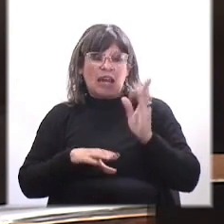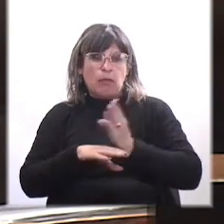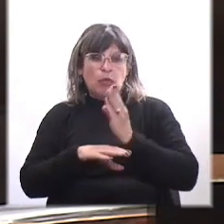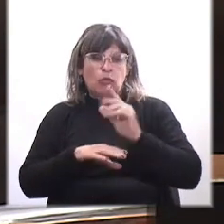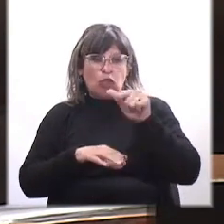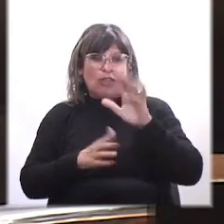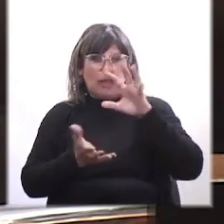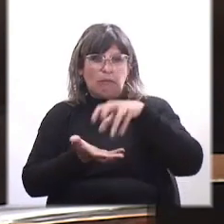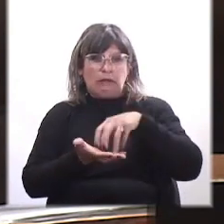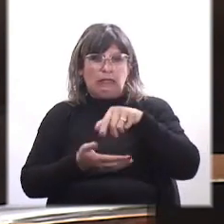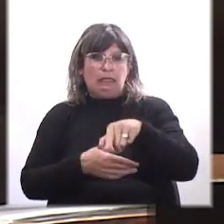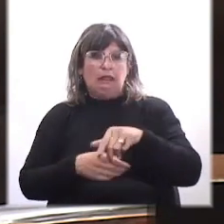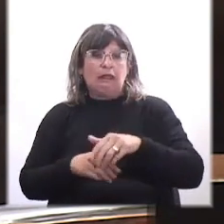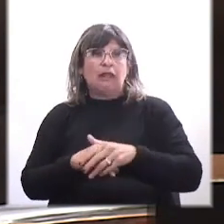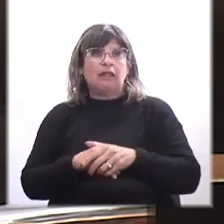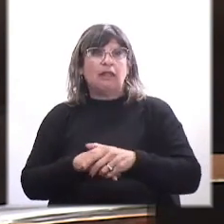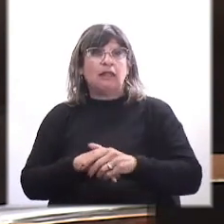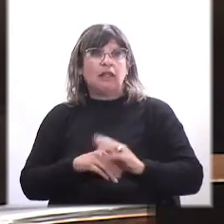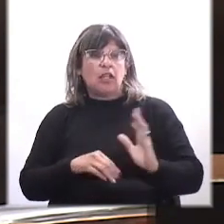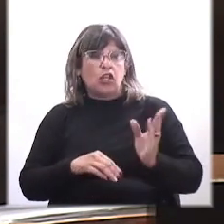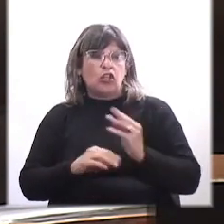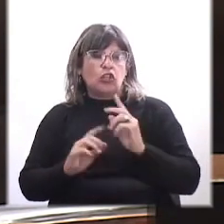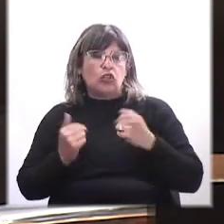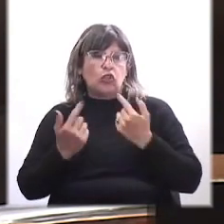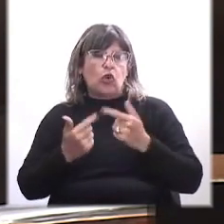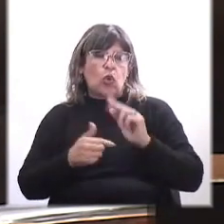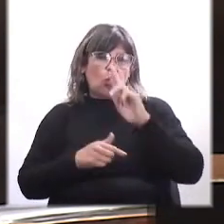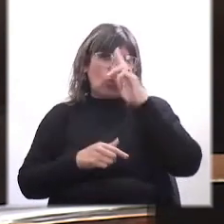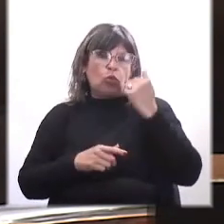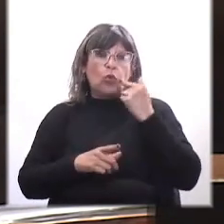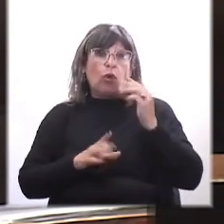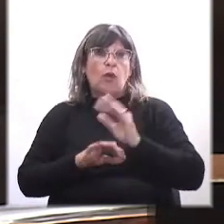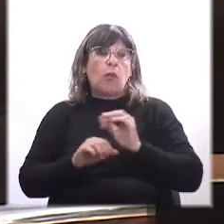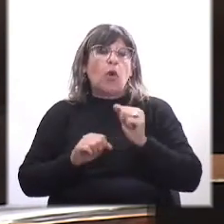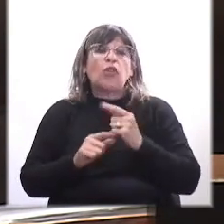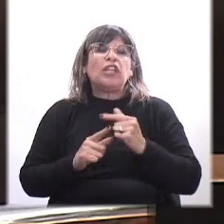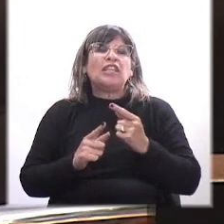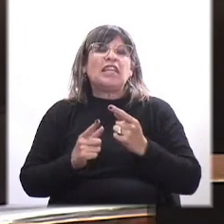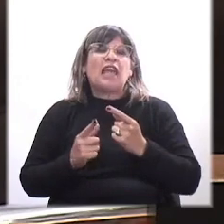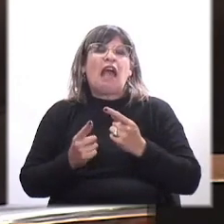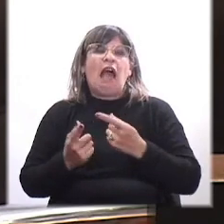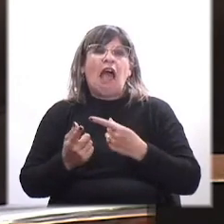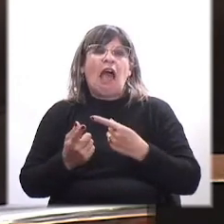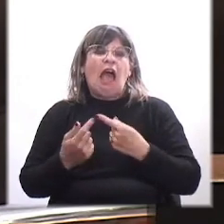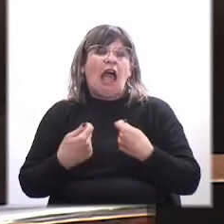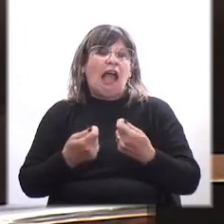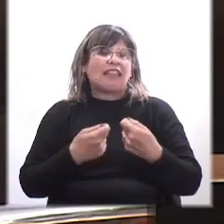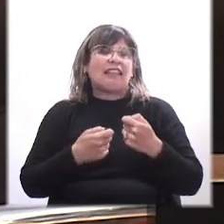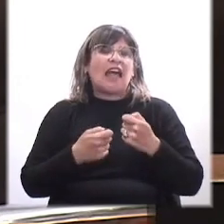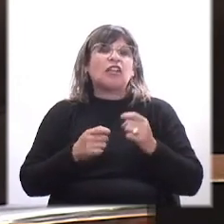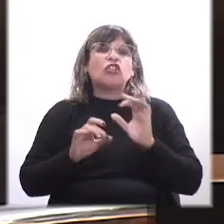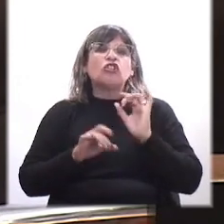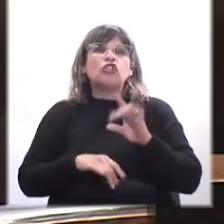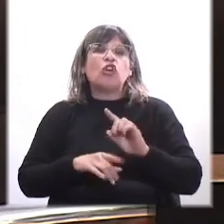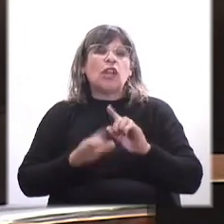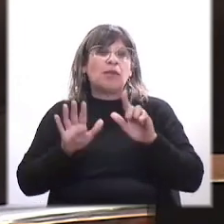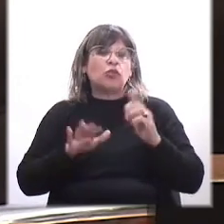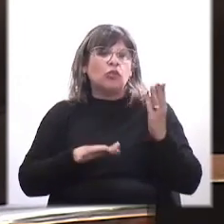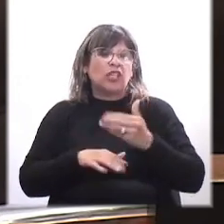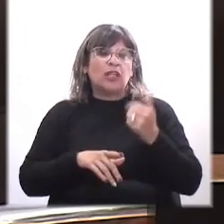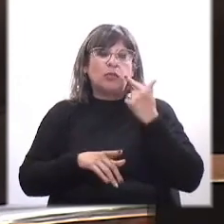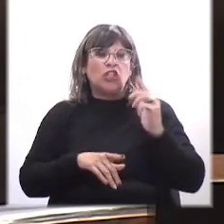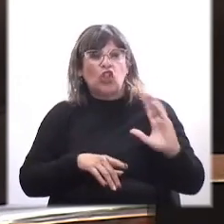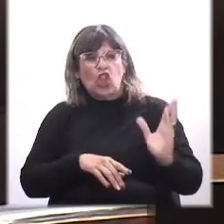planta, todo nuestro país podría llegar a consumir solamente un 7% de toda esa